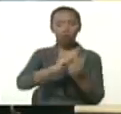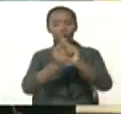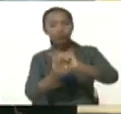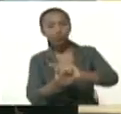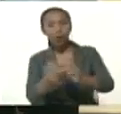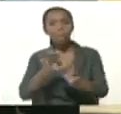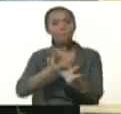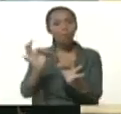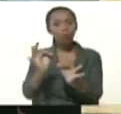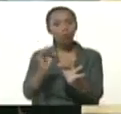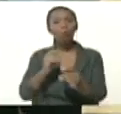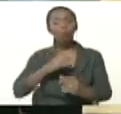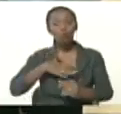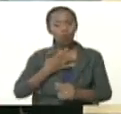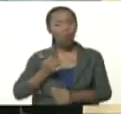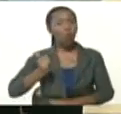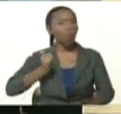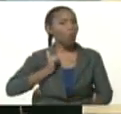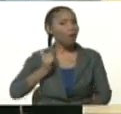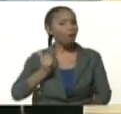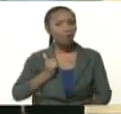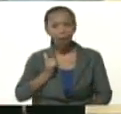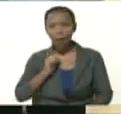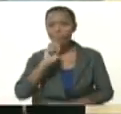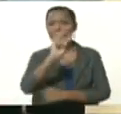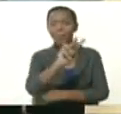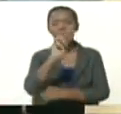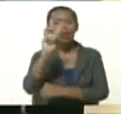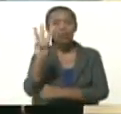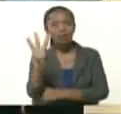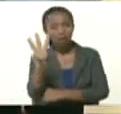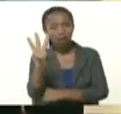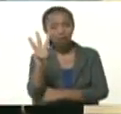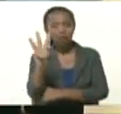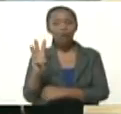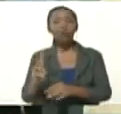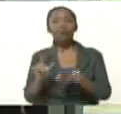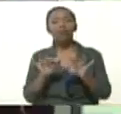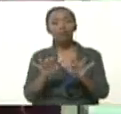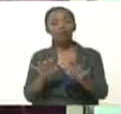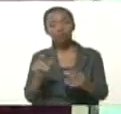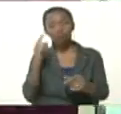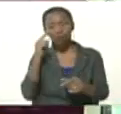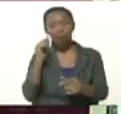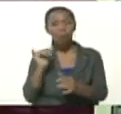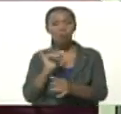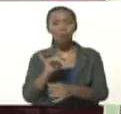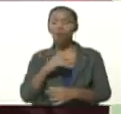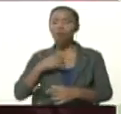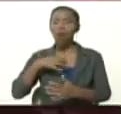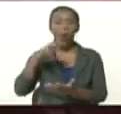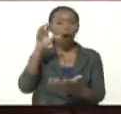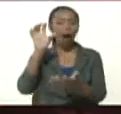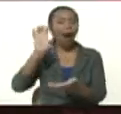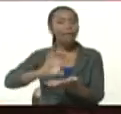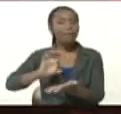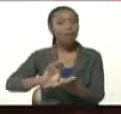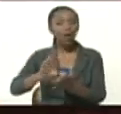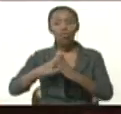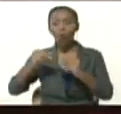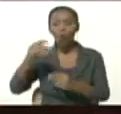y puede ir a cualquiera de las 23 taquillas de todos los estados, de las capitales de todos los estados